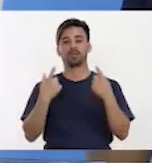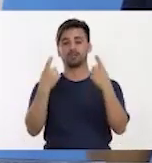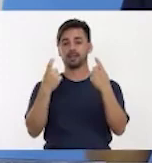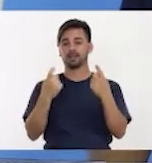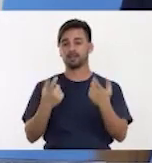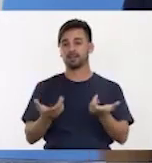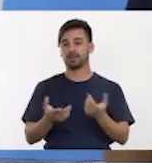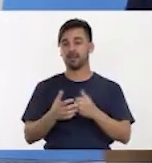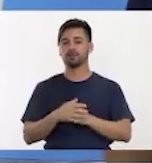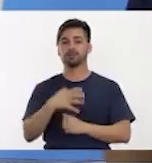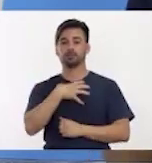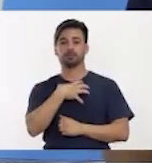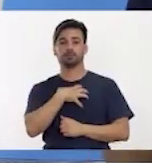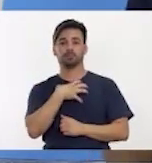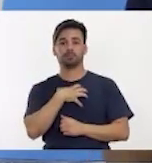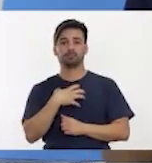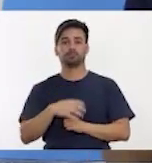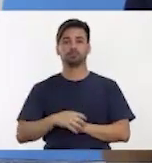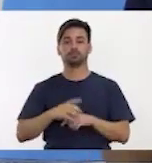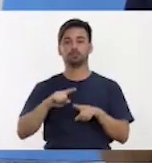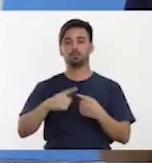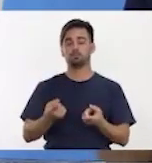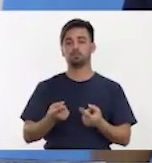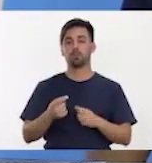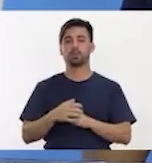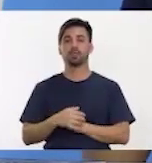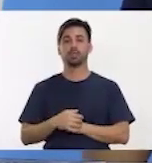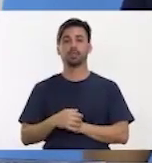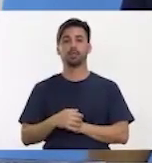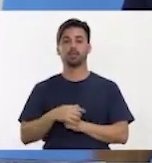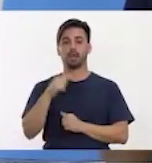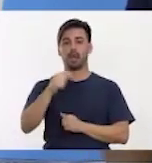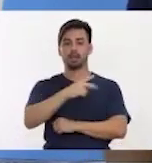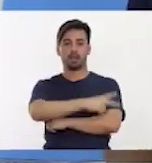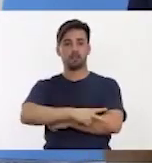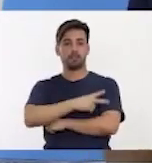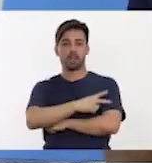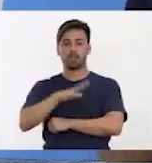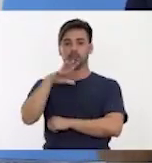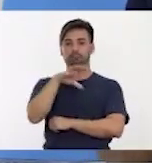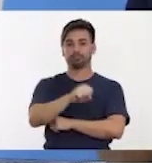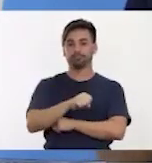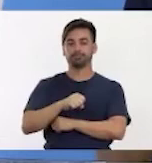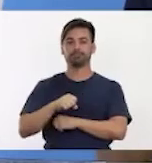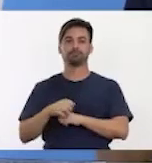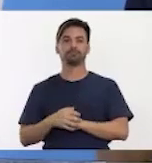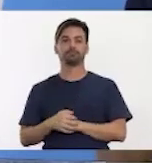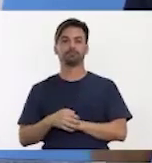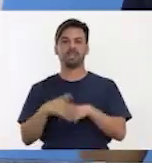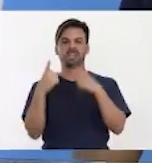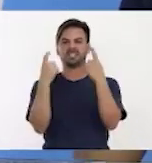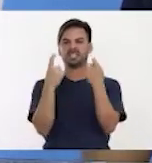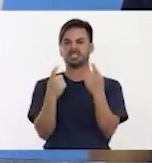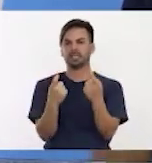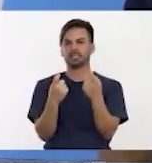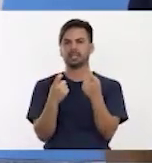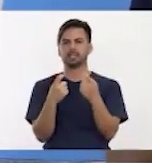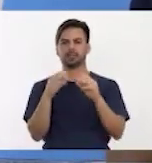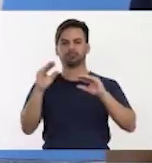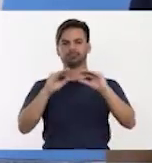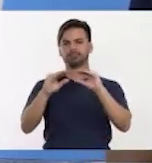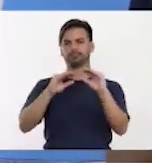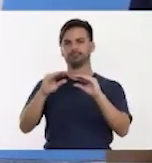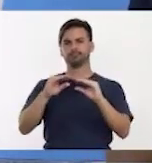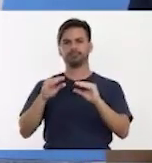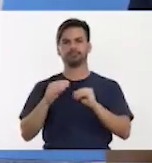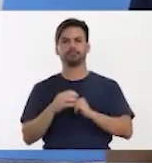tienen la necesidad de tomarlas porque van a estar ocupando el país, necesitan crear condiciones